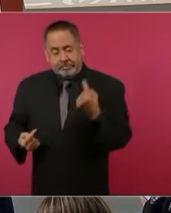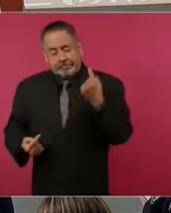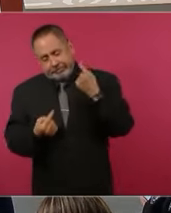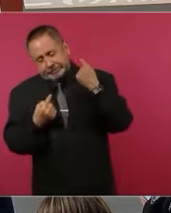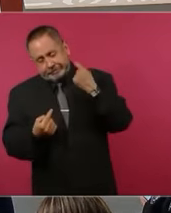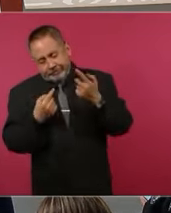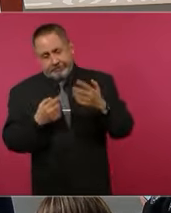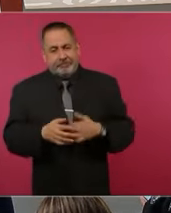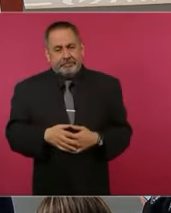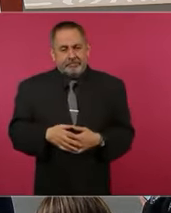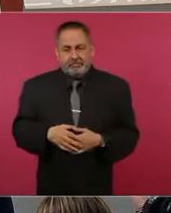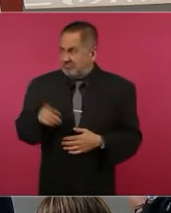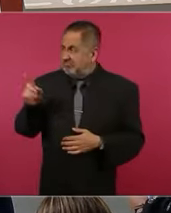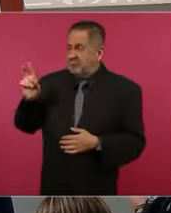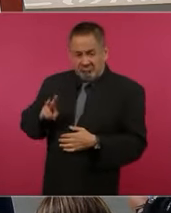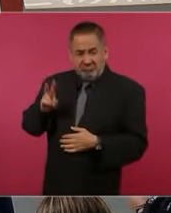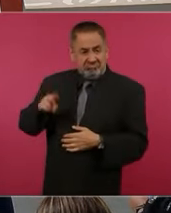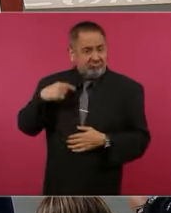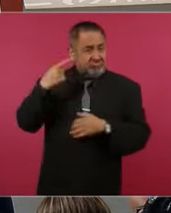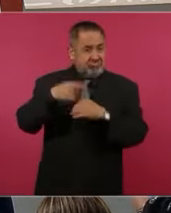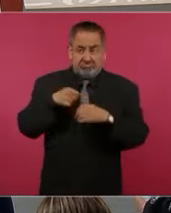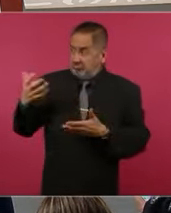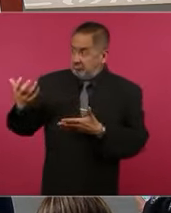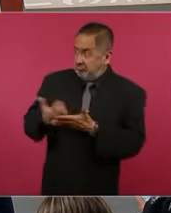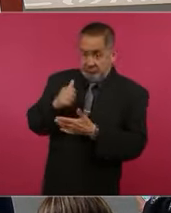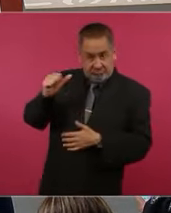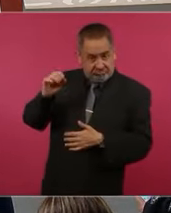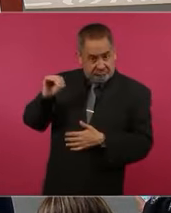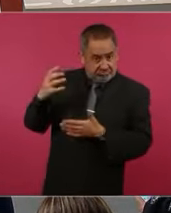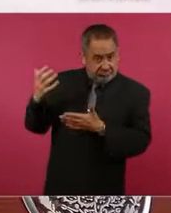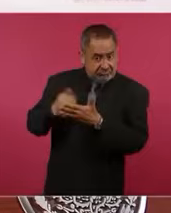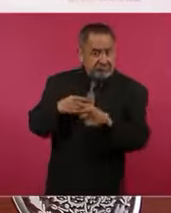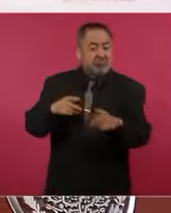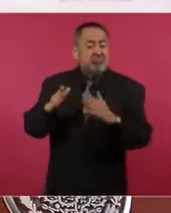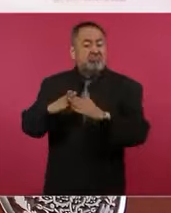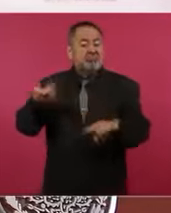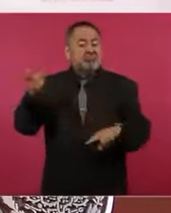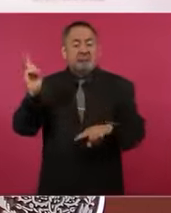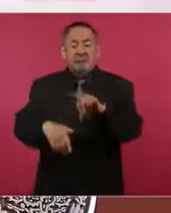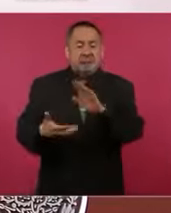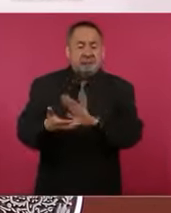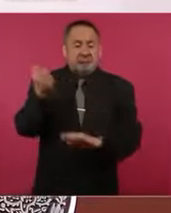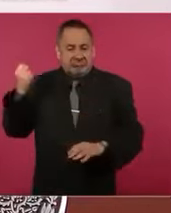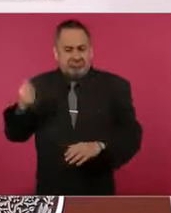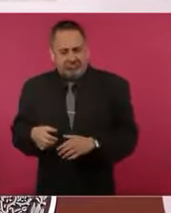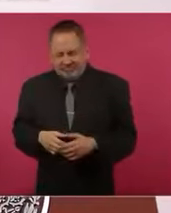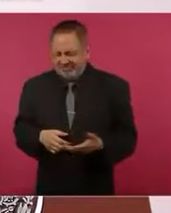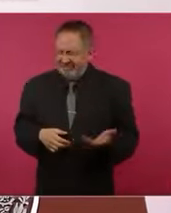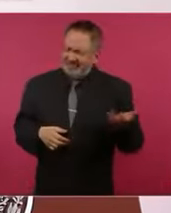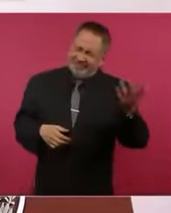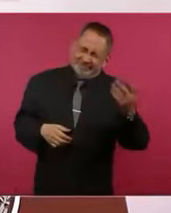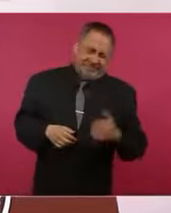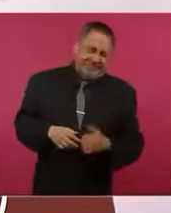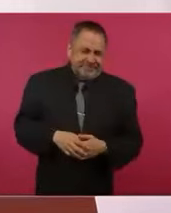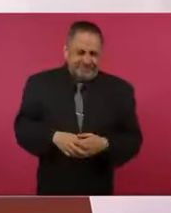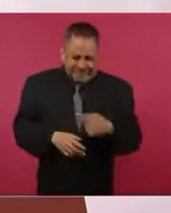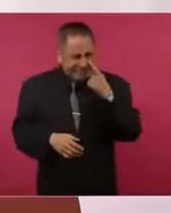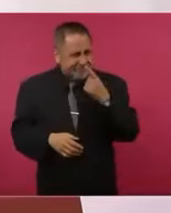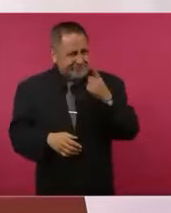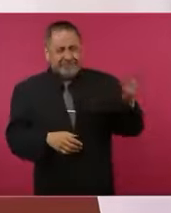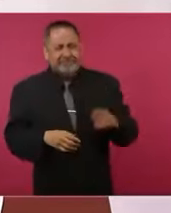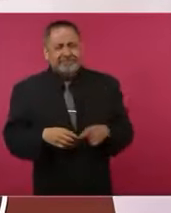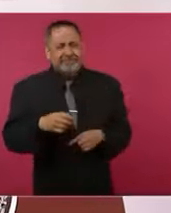te van a expropiar tus casas. ¿No ven que hasta Blinken ya está hablando? Ya